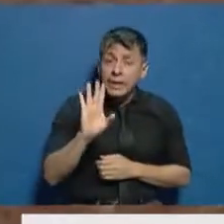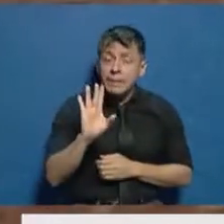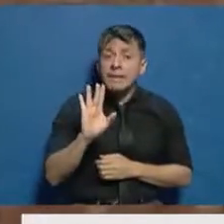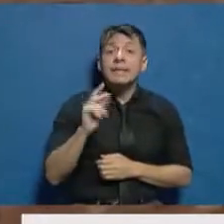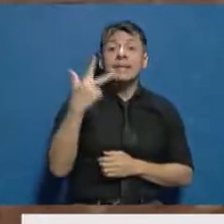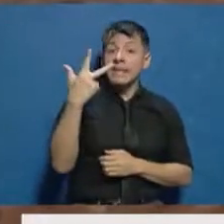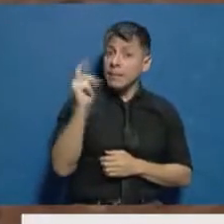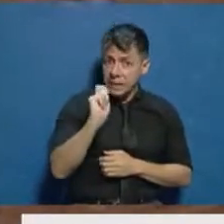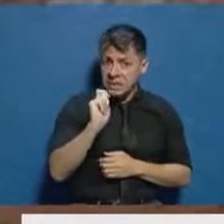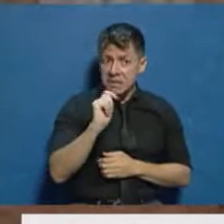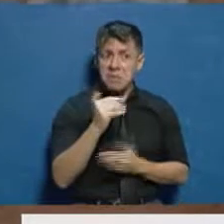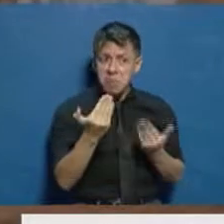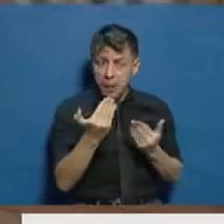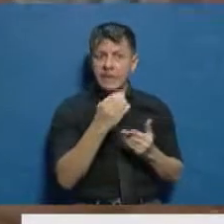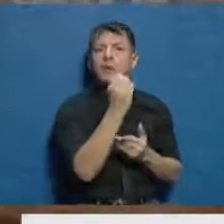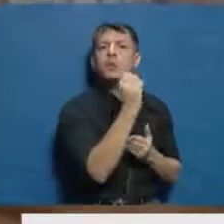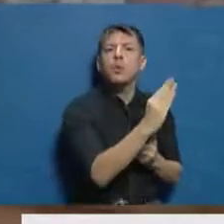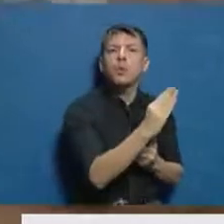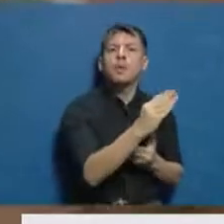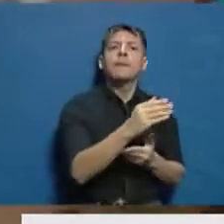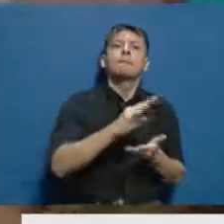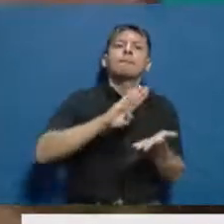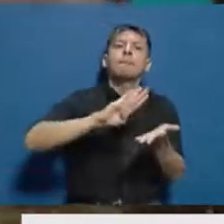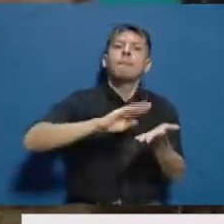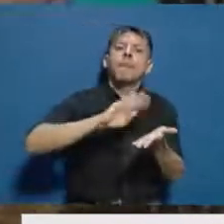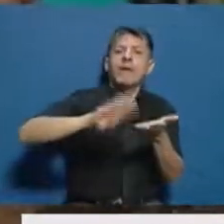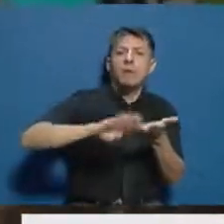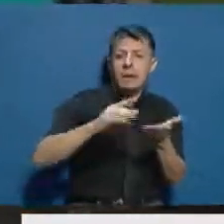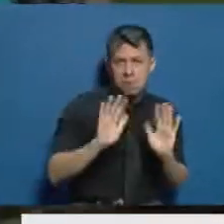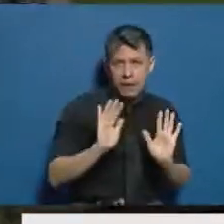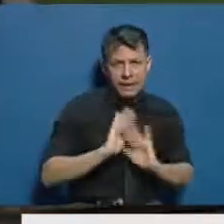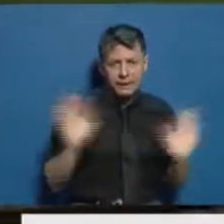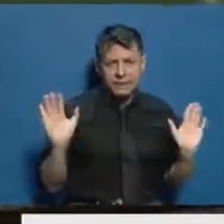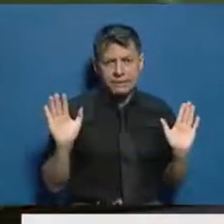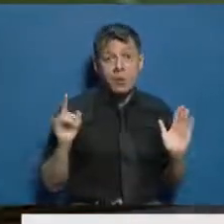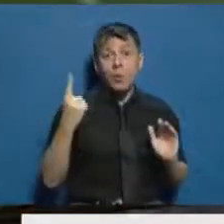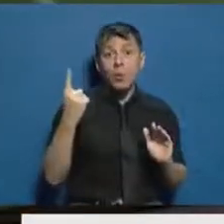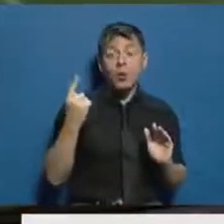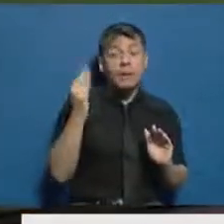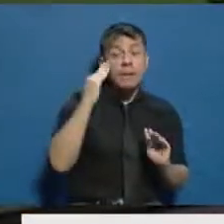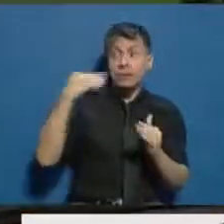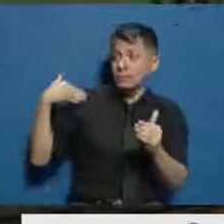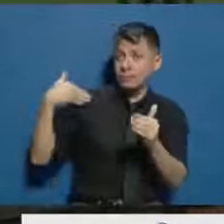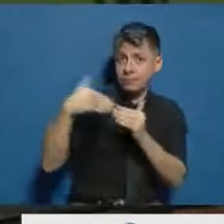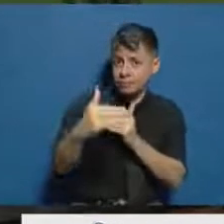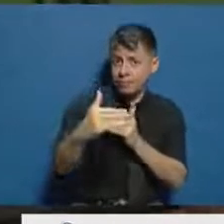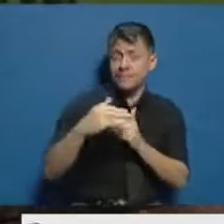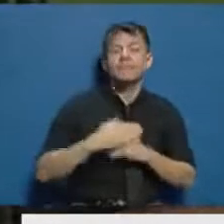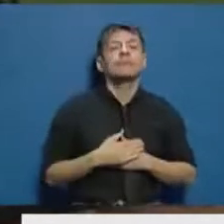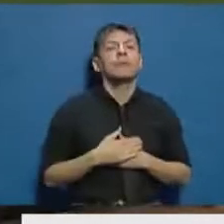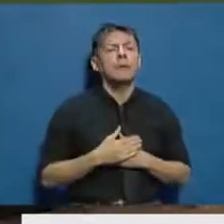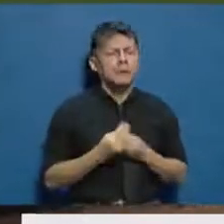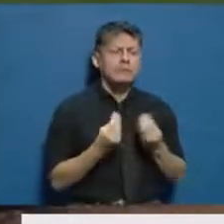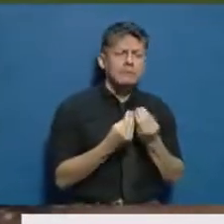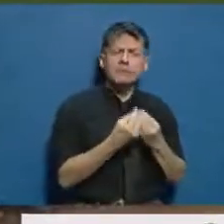regularizar justamente las deudas, contando desde el 1 de marzo. Y muchos se preguntaban, mandaban esta mañana mensajes aquí al canal, ¿y cuáles